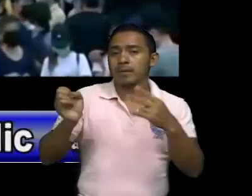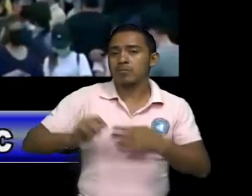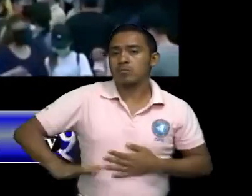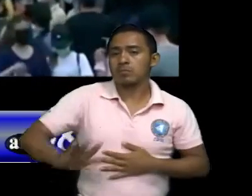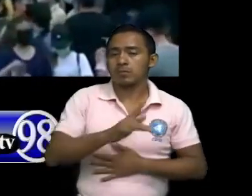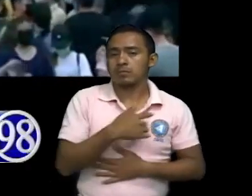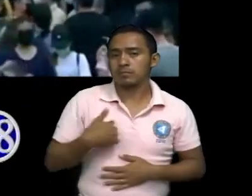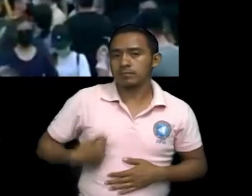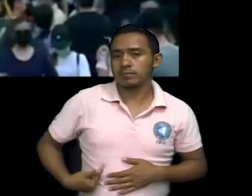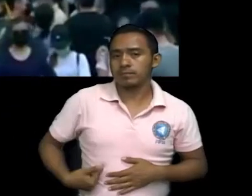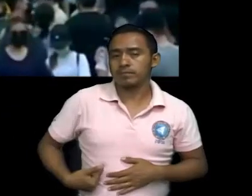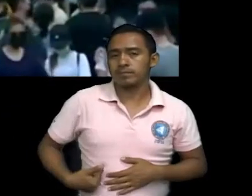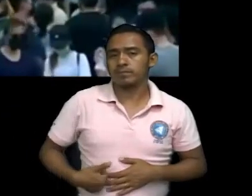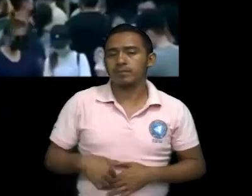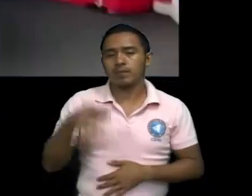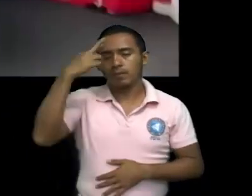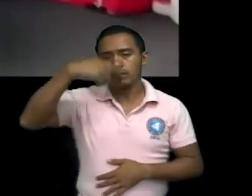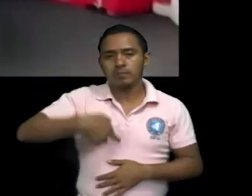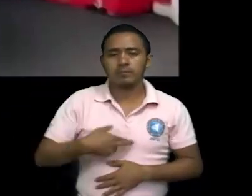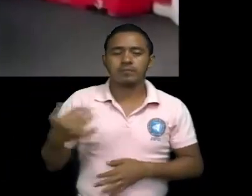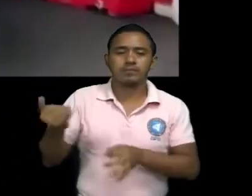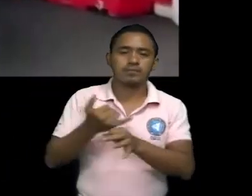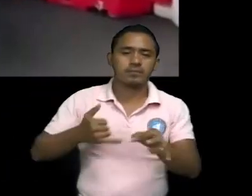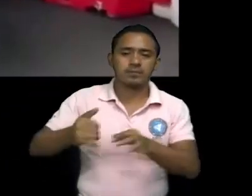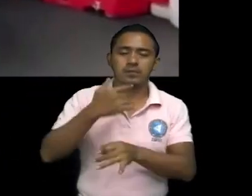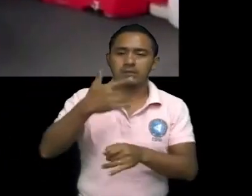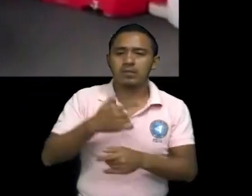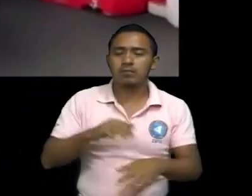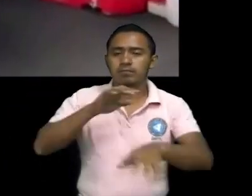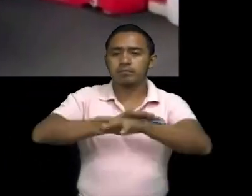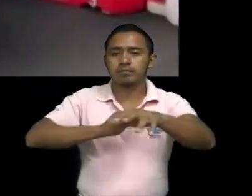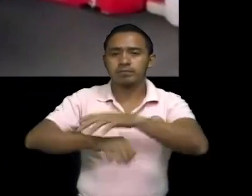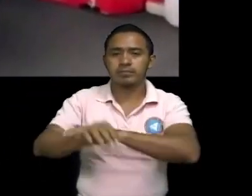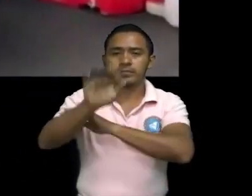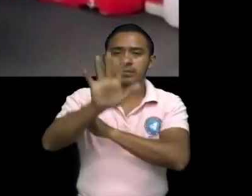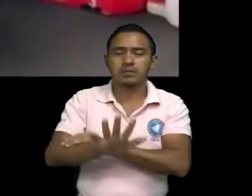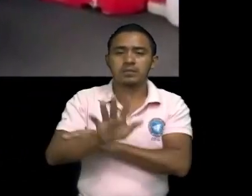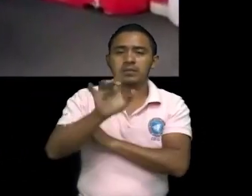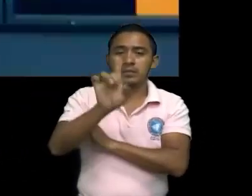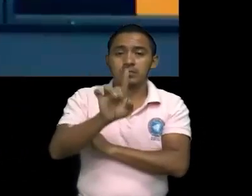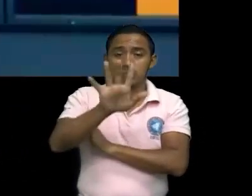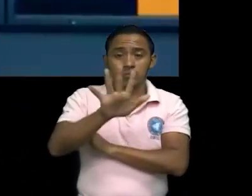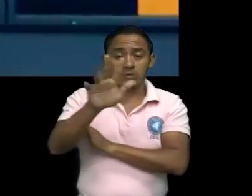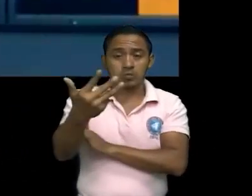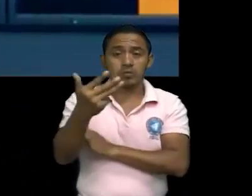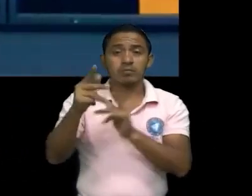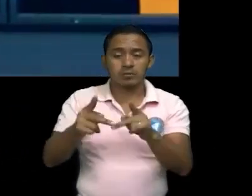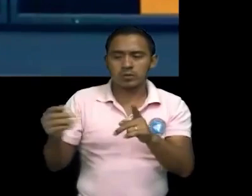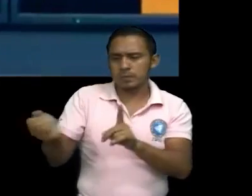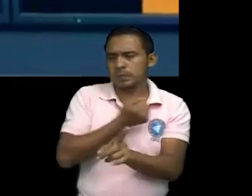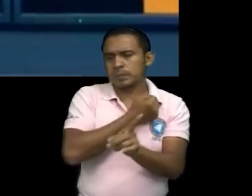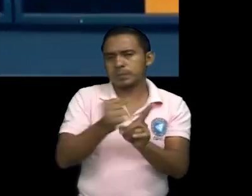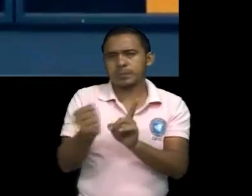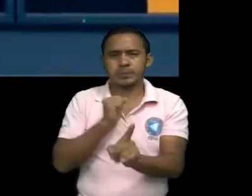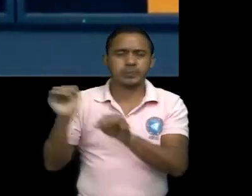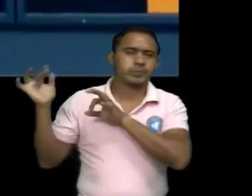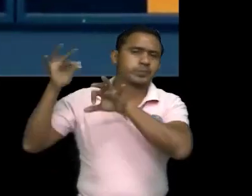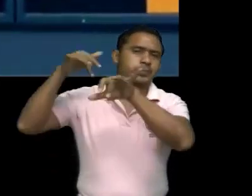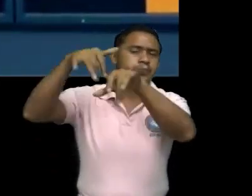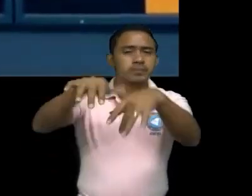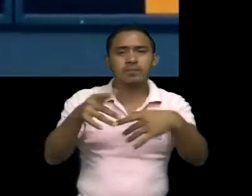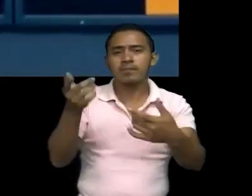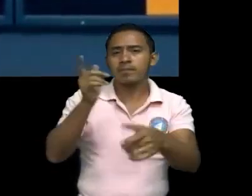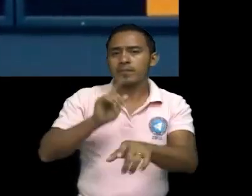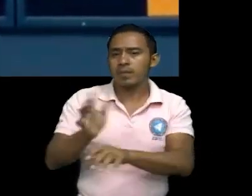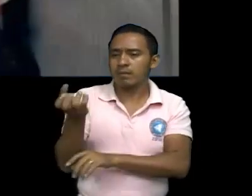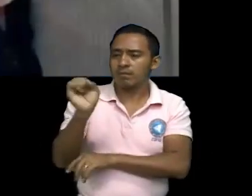chino. Autoridades de la isla anunciaron la detención de 159 personas por la violencia masiva desatada durante